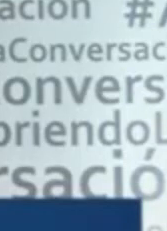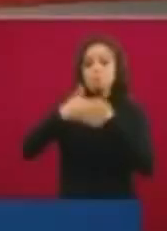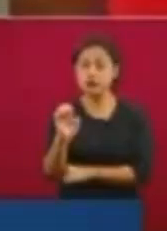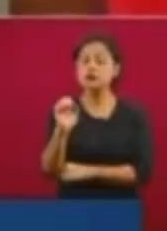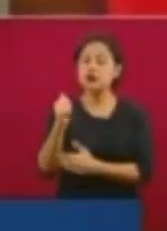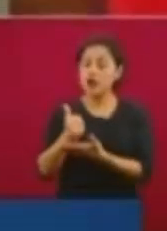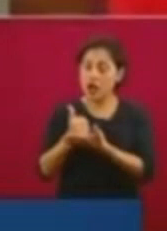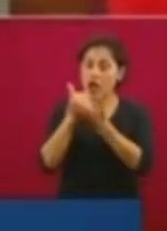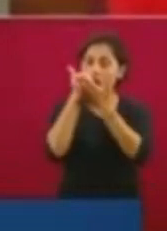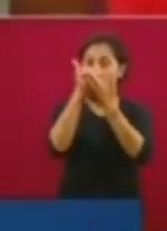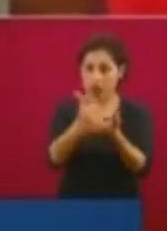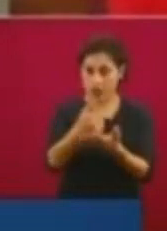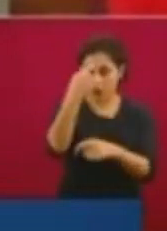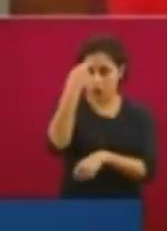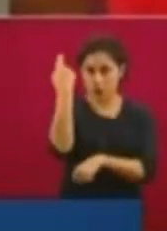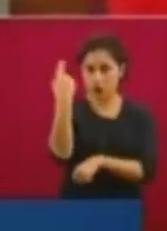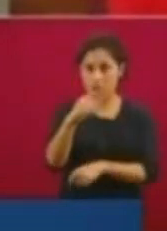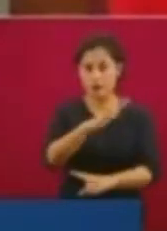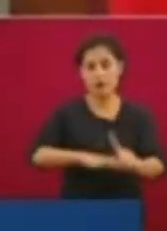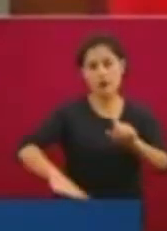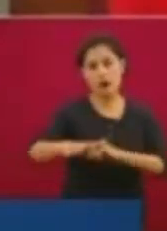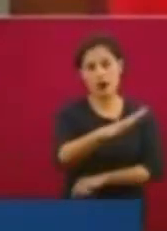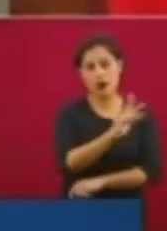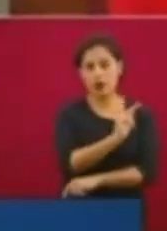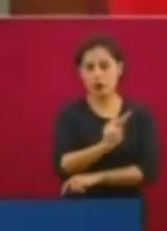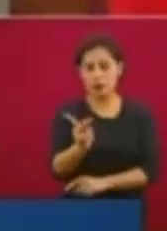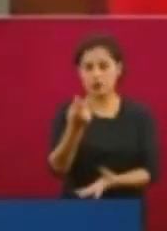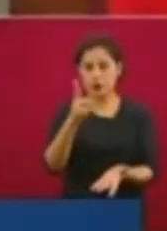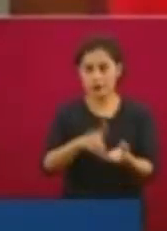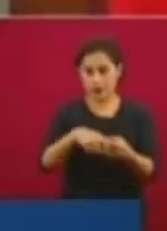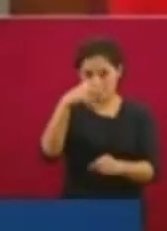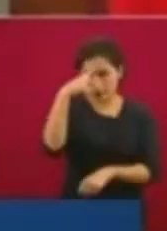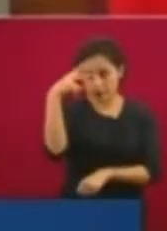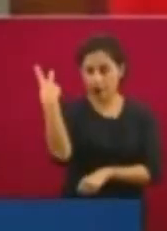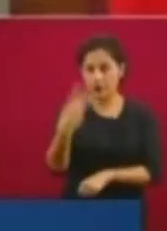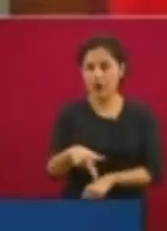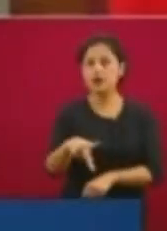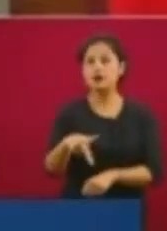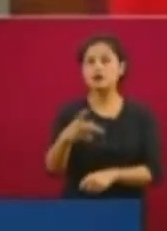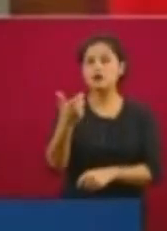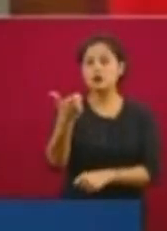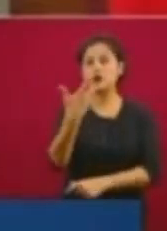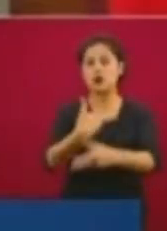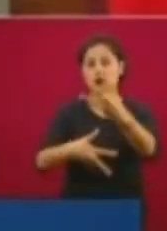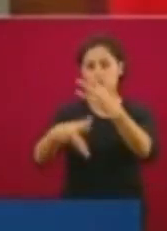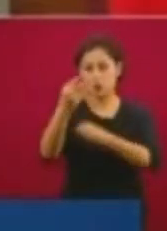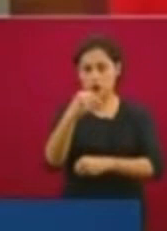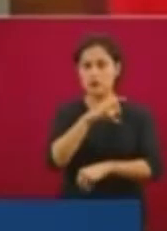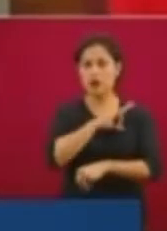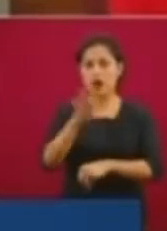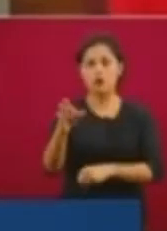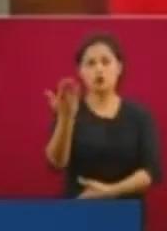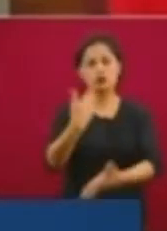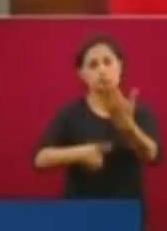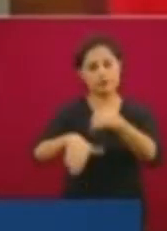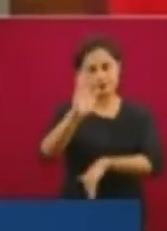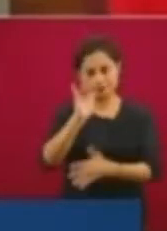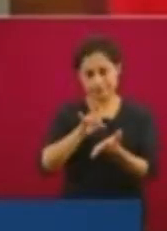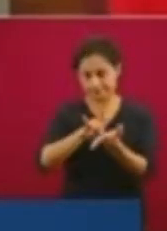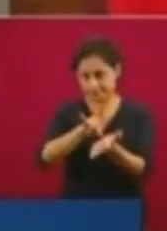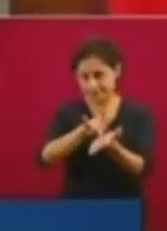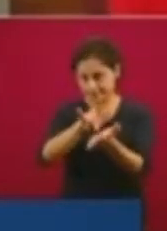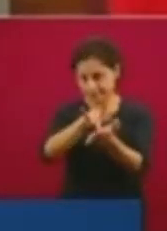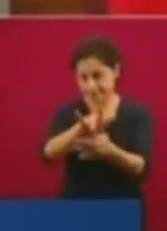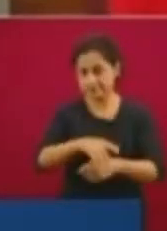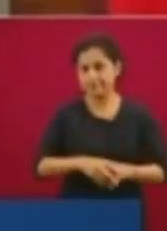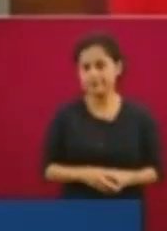Sí, uno de los temas fundamentales es, digamos, pensando que todo tipo de inversión e infraestructura, esto se hizo durante